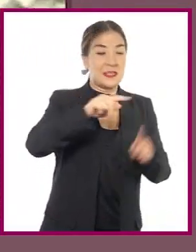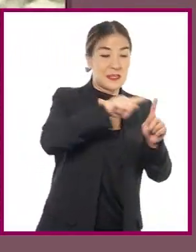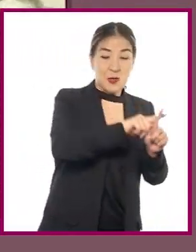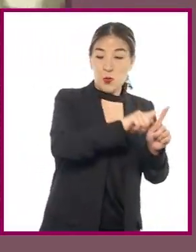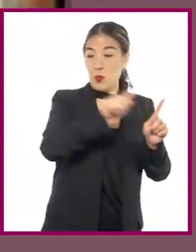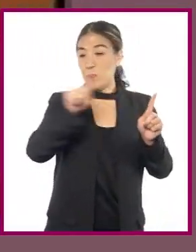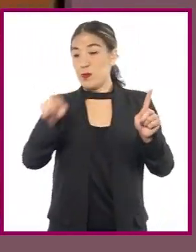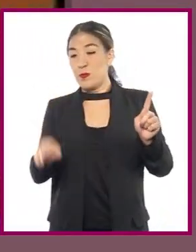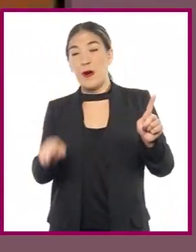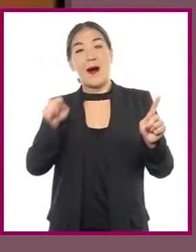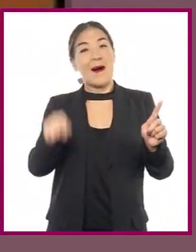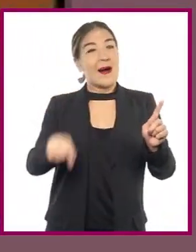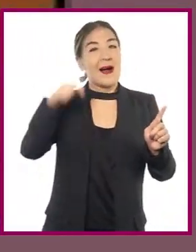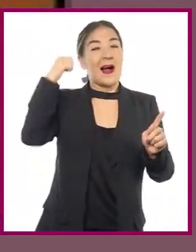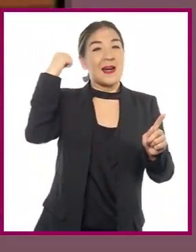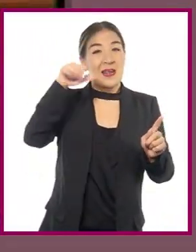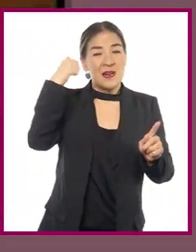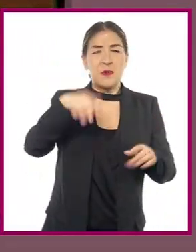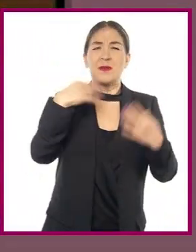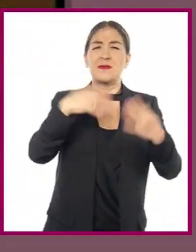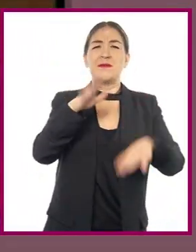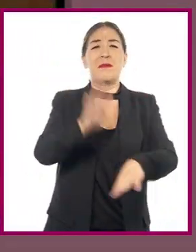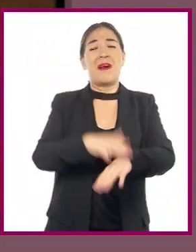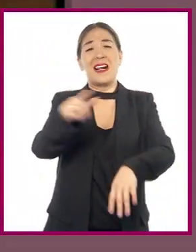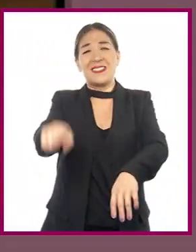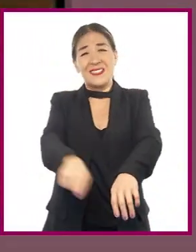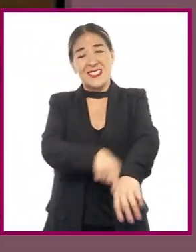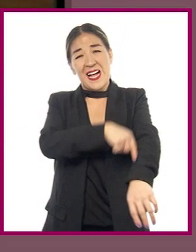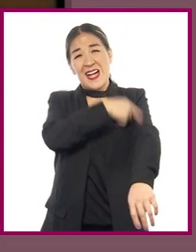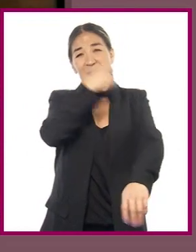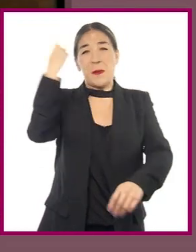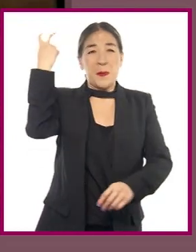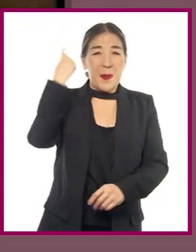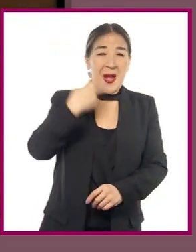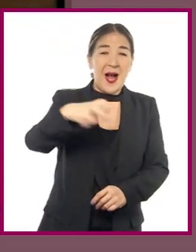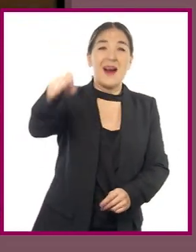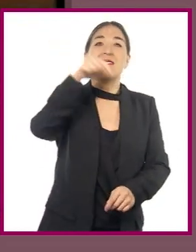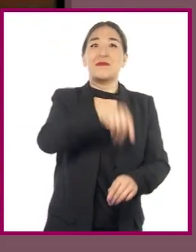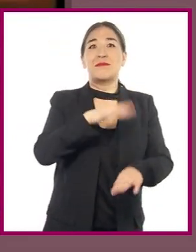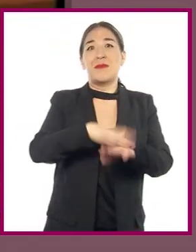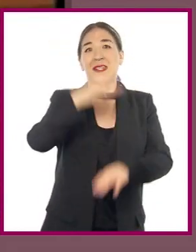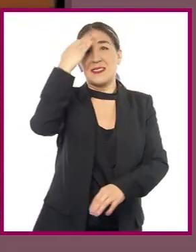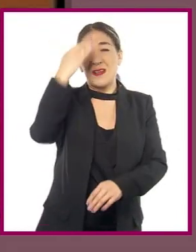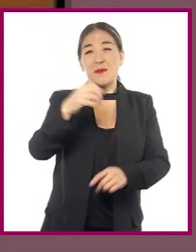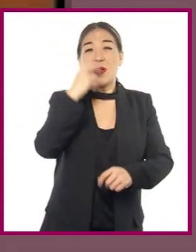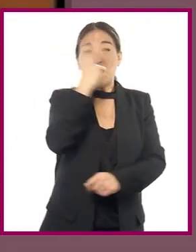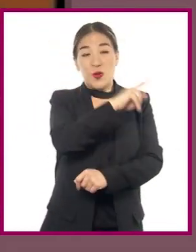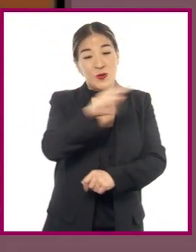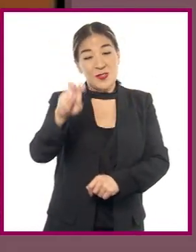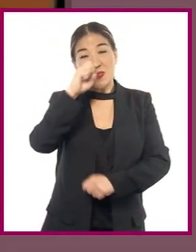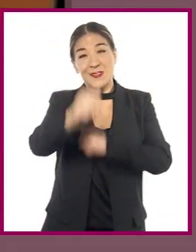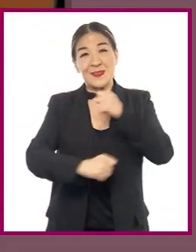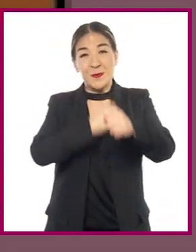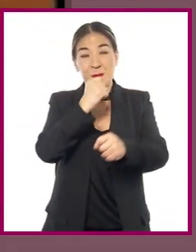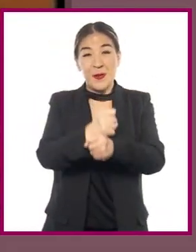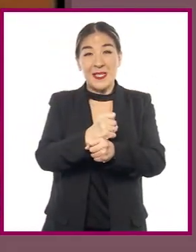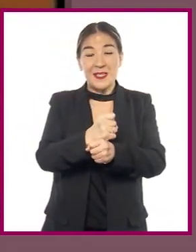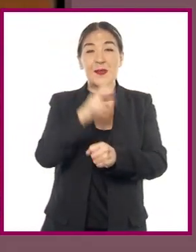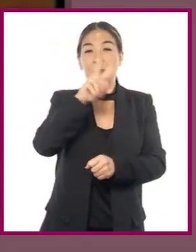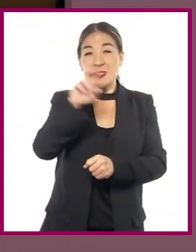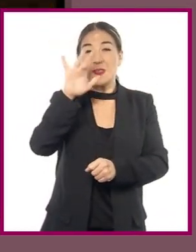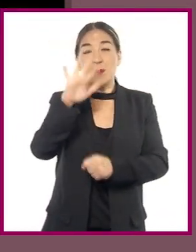recorrido comercial más largo que ha existido en la historia y el que más tiempo ha durado, 250 años para ser